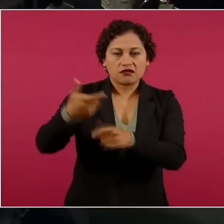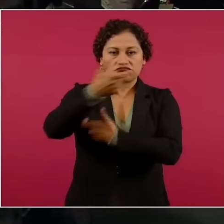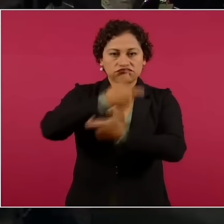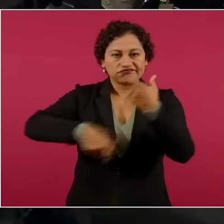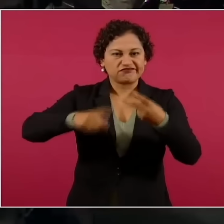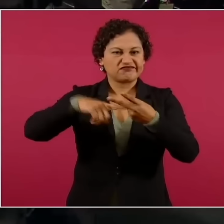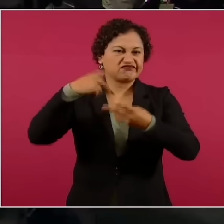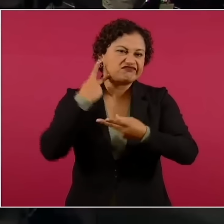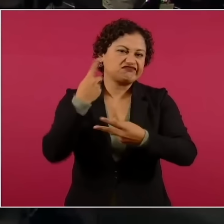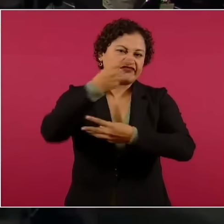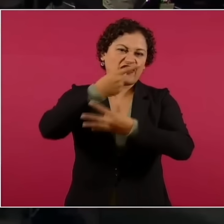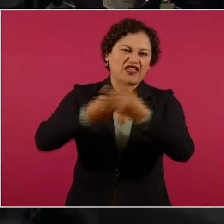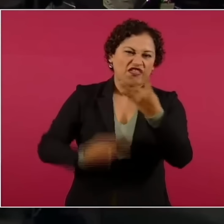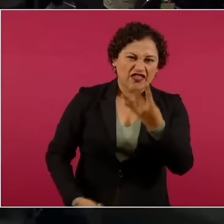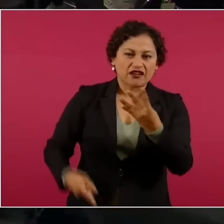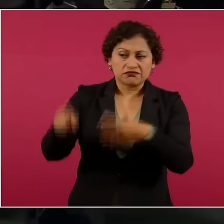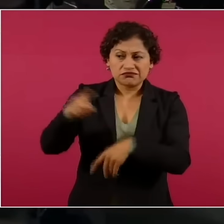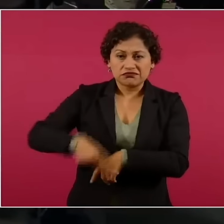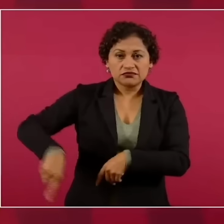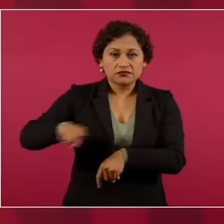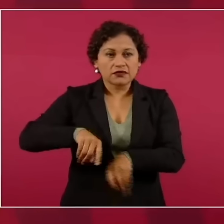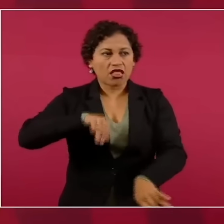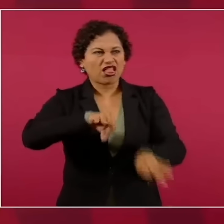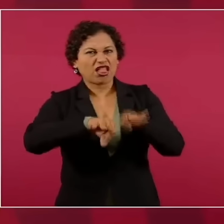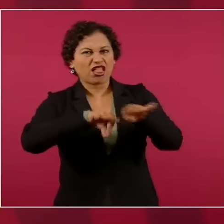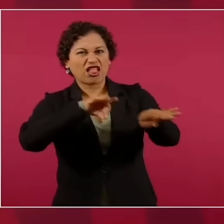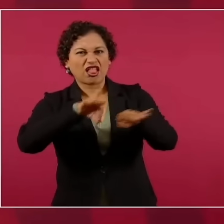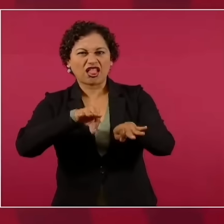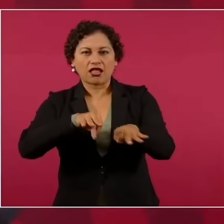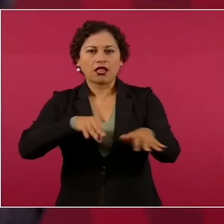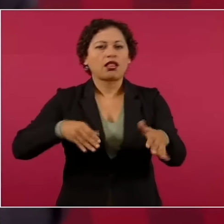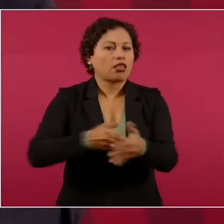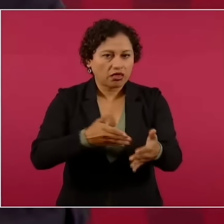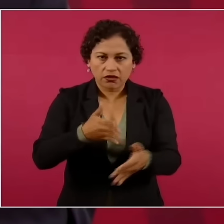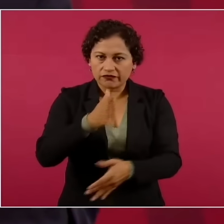pueden, porque este es un pueblo